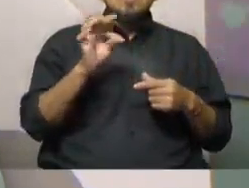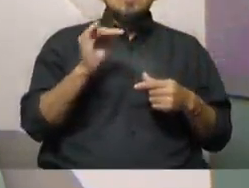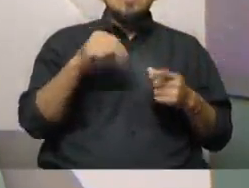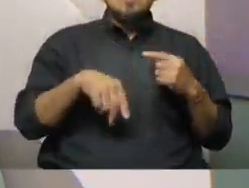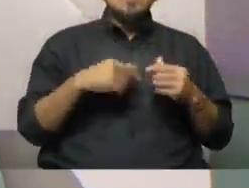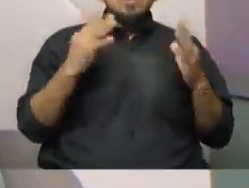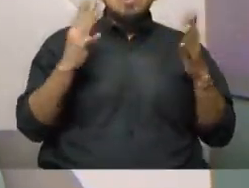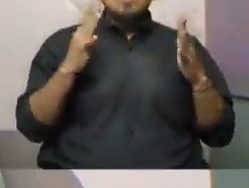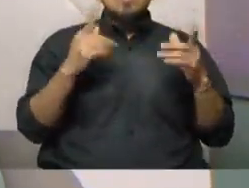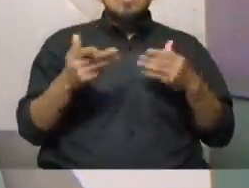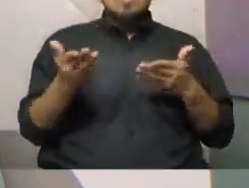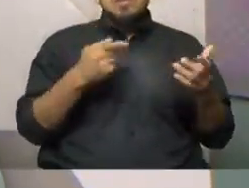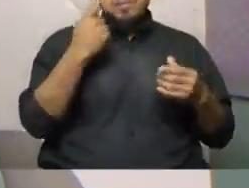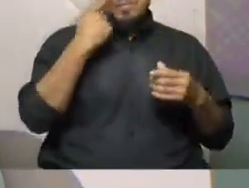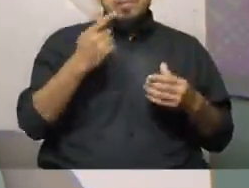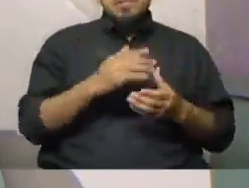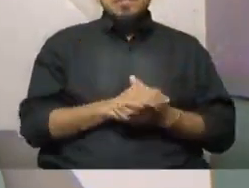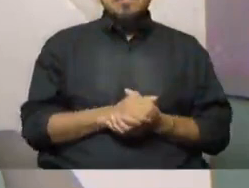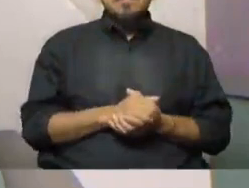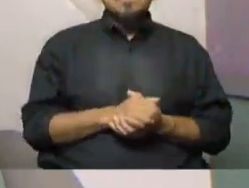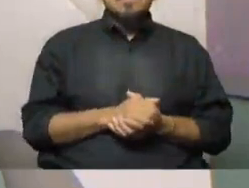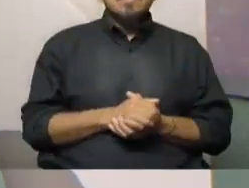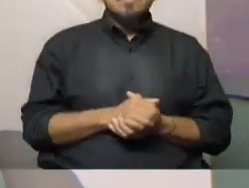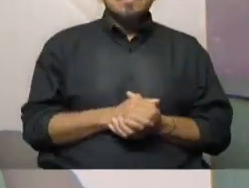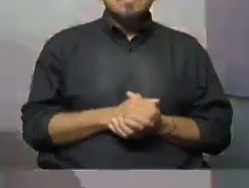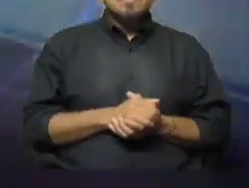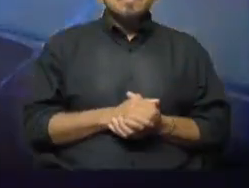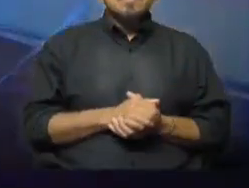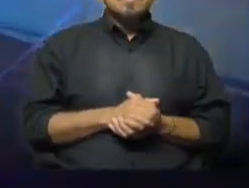fuerte aplauso. Lo escuchamos y en un ratito charlamos con él. Vamos arriba, Agustín.